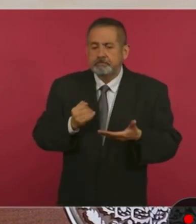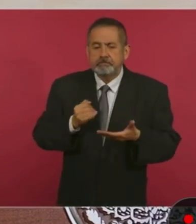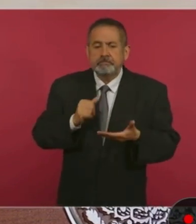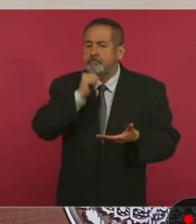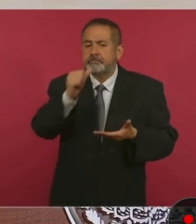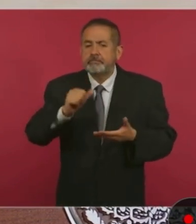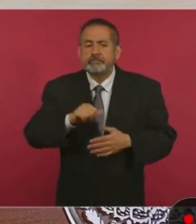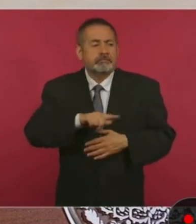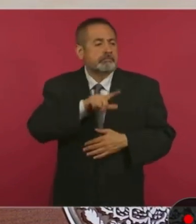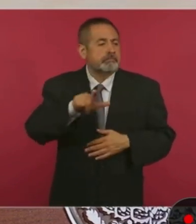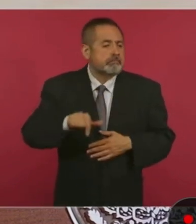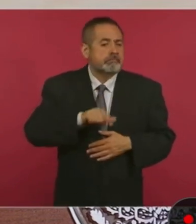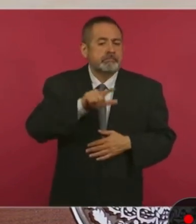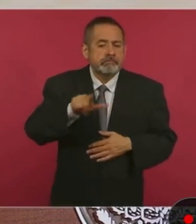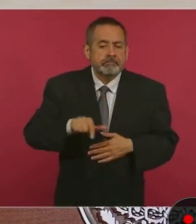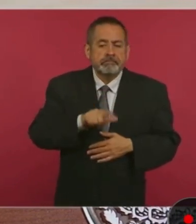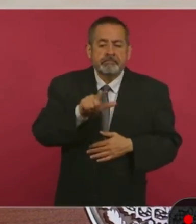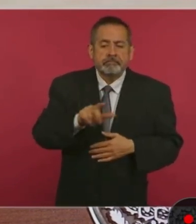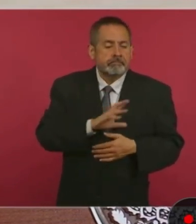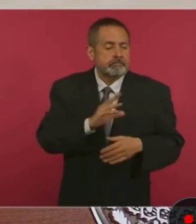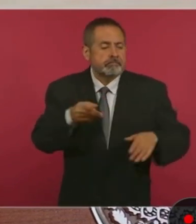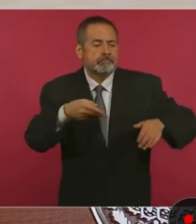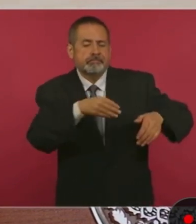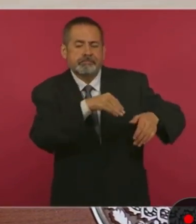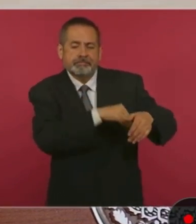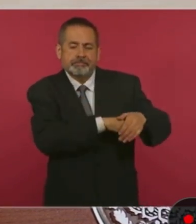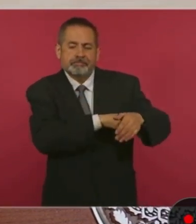resuelve, lo guarda